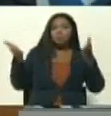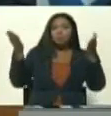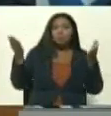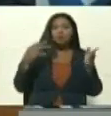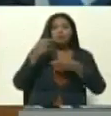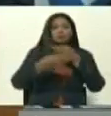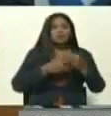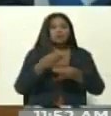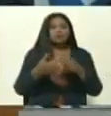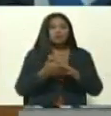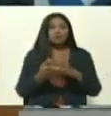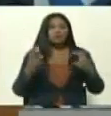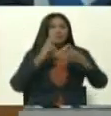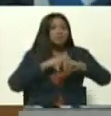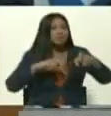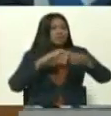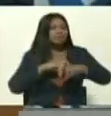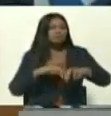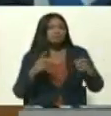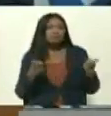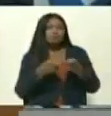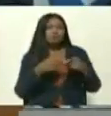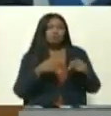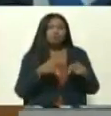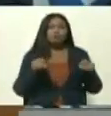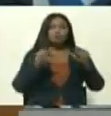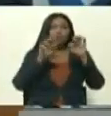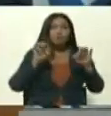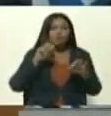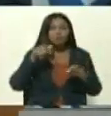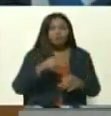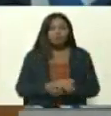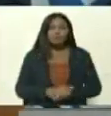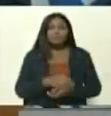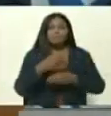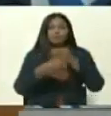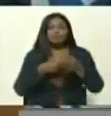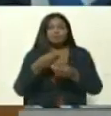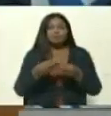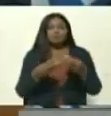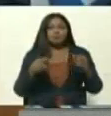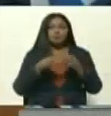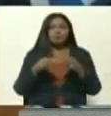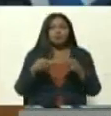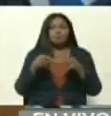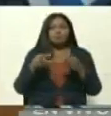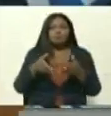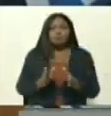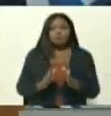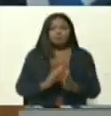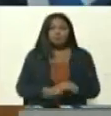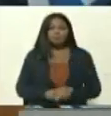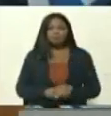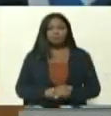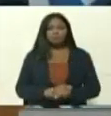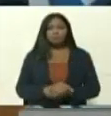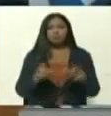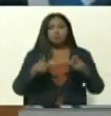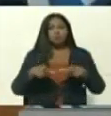de investigaciones de corte documental o de campo vinculadas a 3 categorías del conocimiento: el área